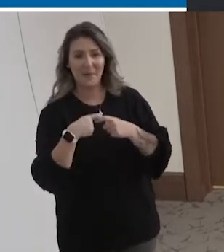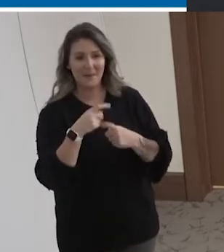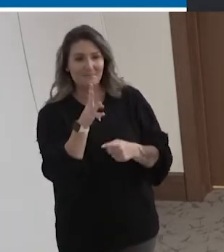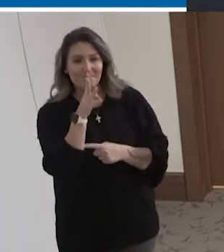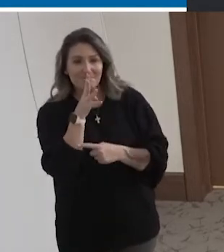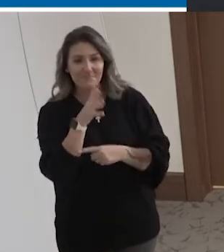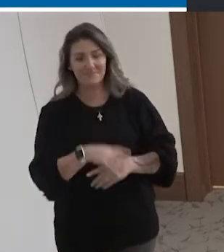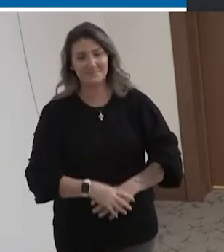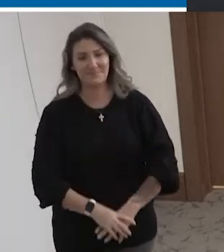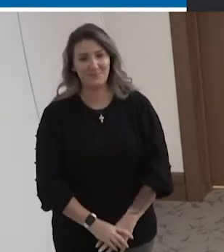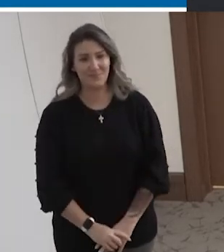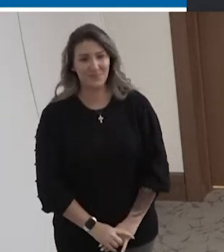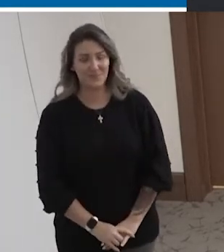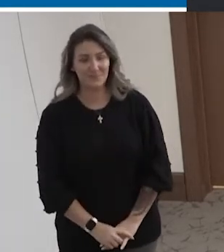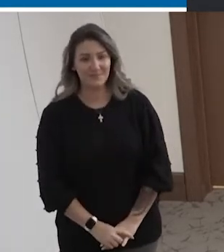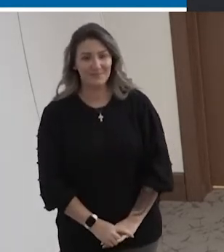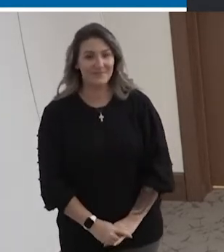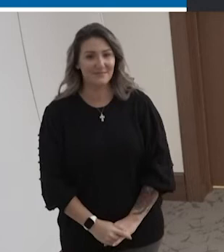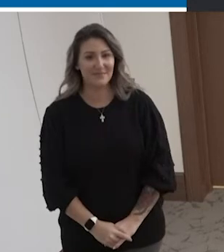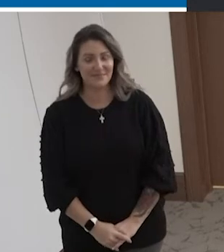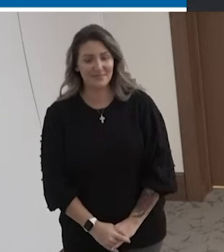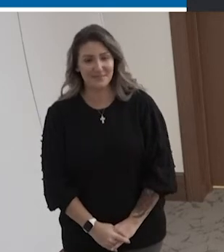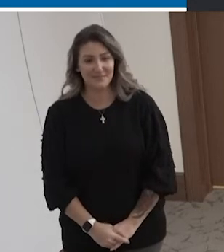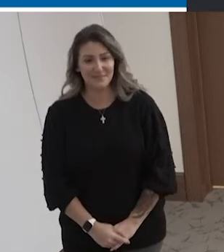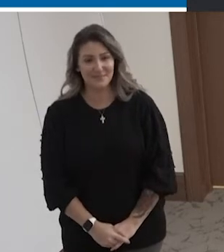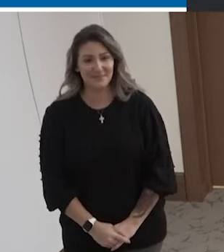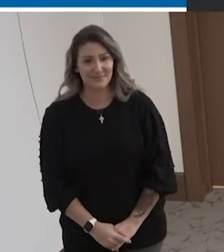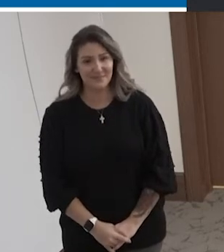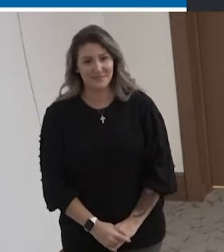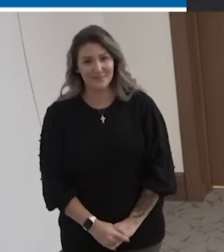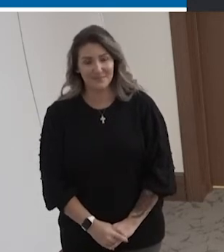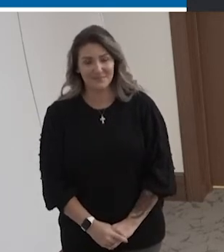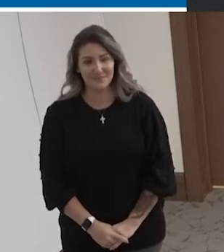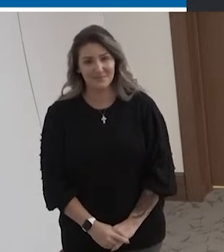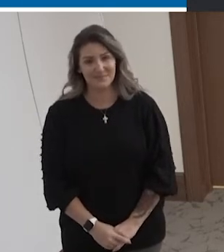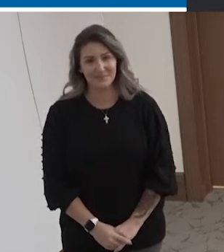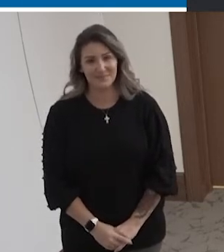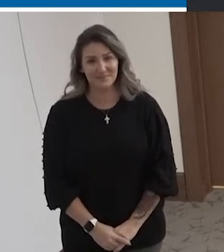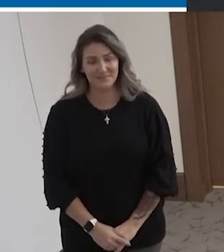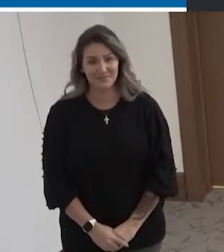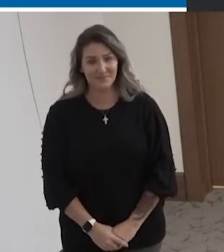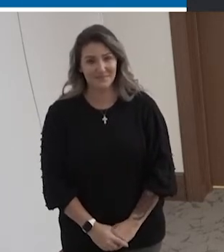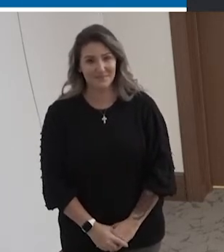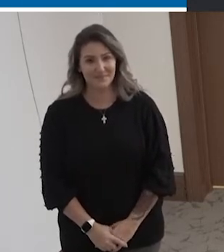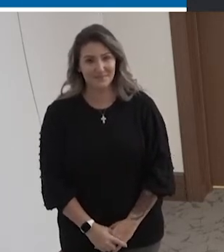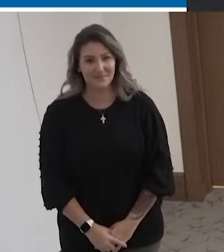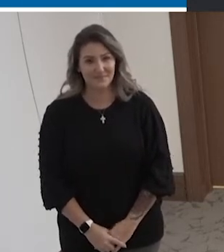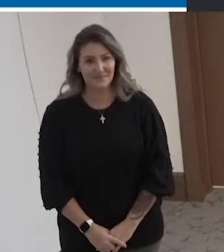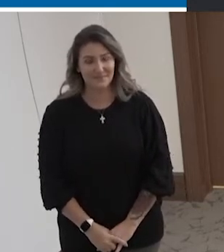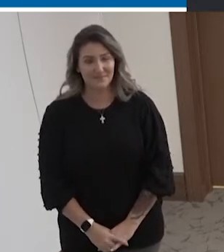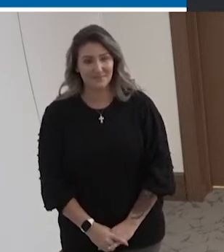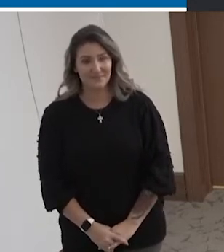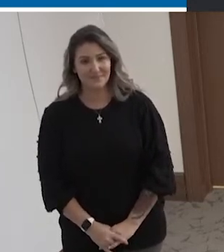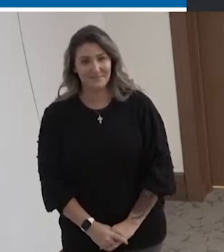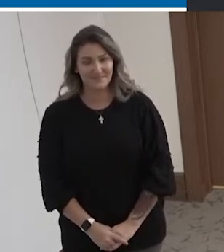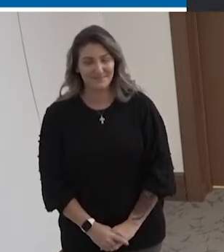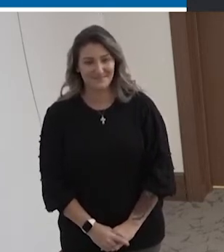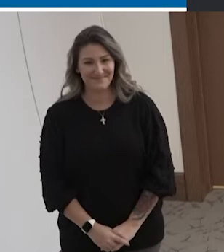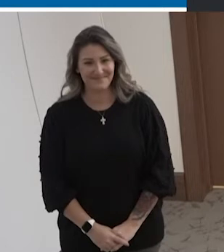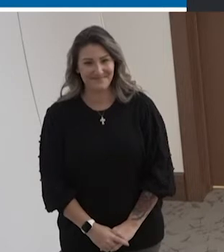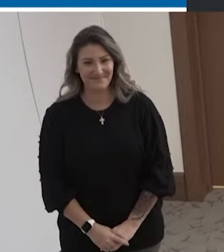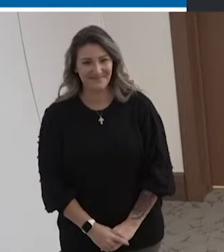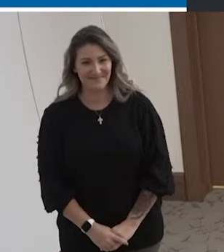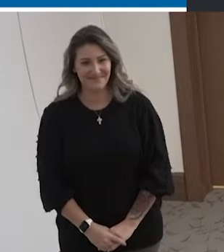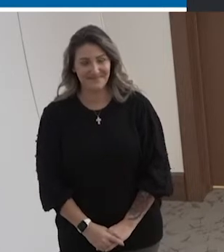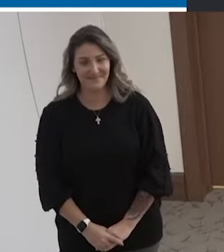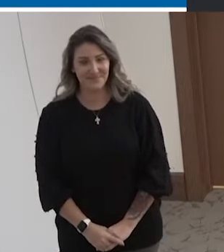puede usar el chateo que está en la parte de abajo de su teléfono o su computadora y escribir